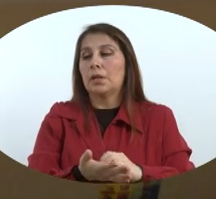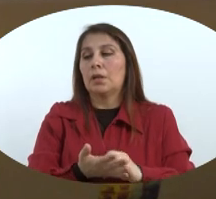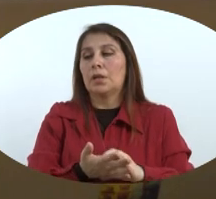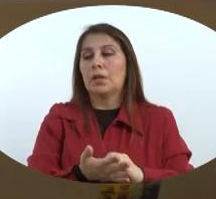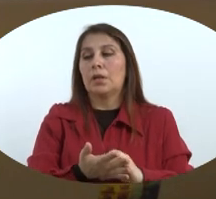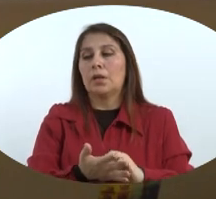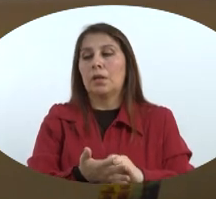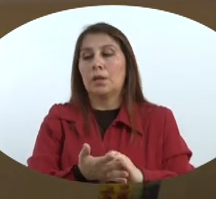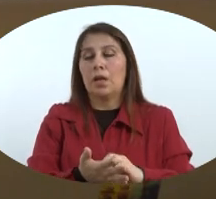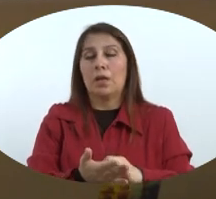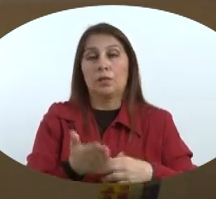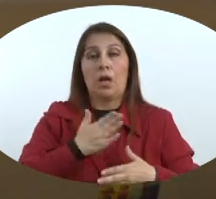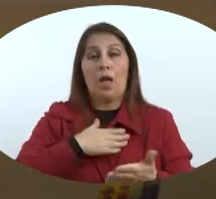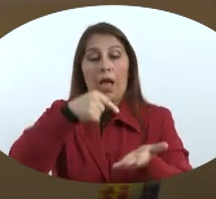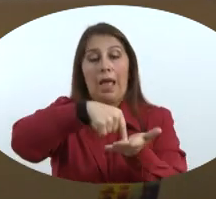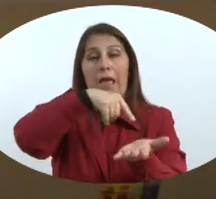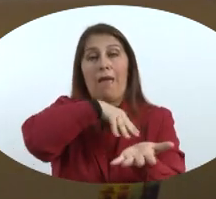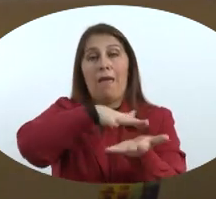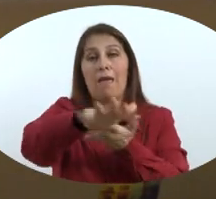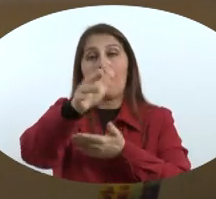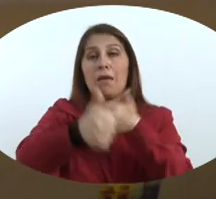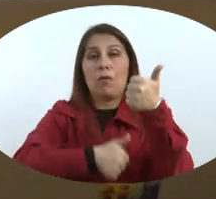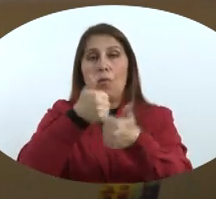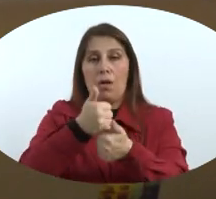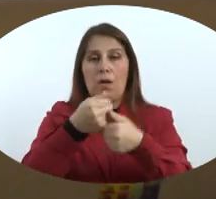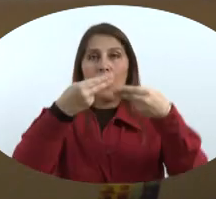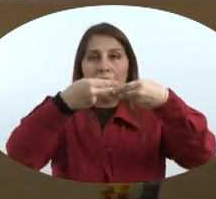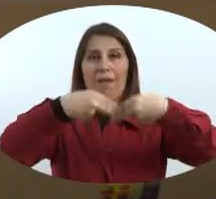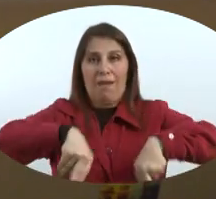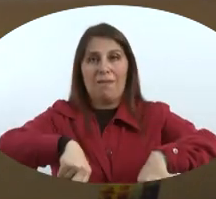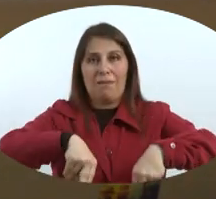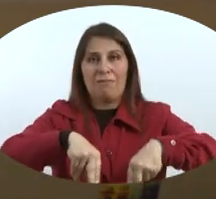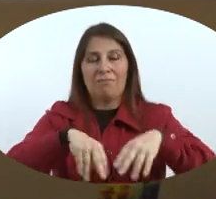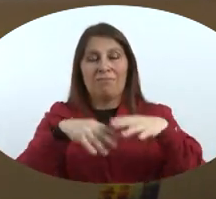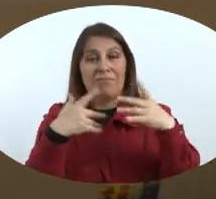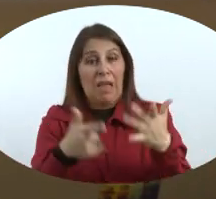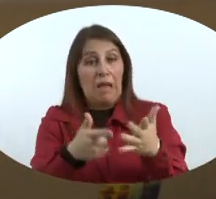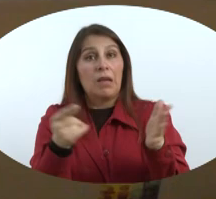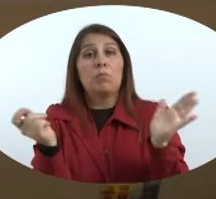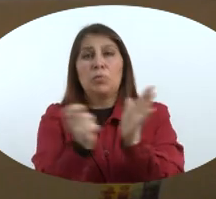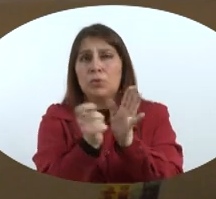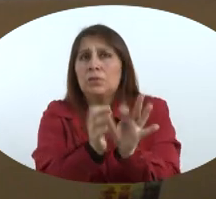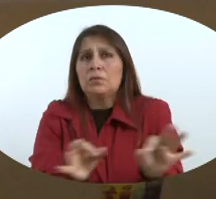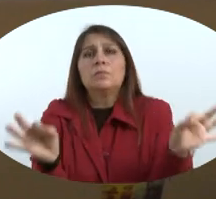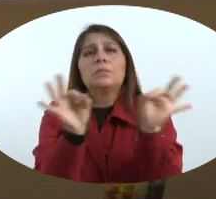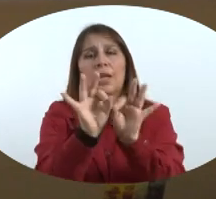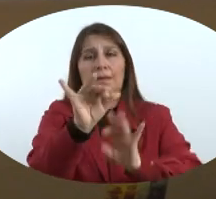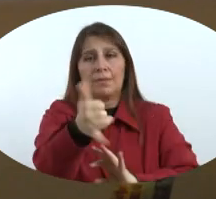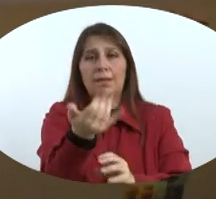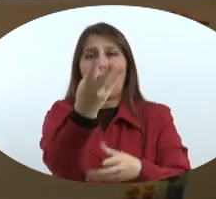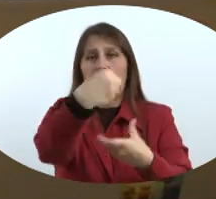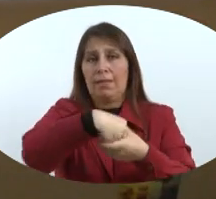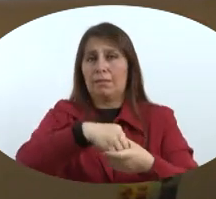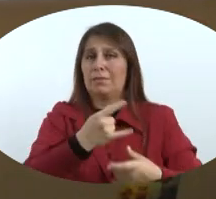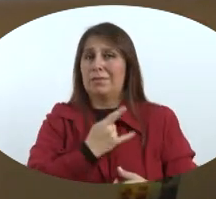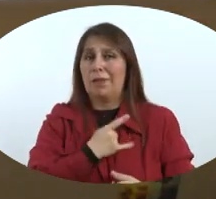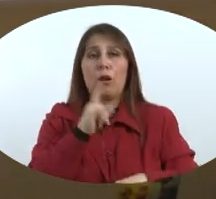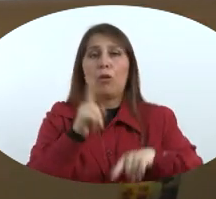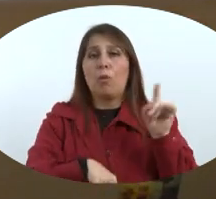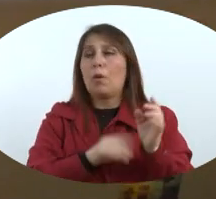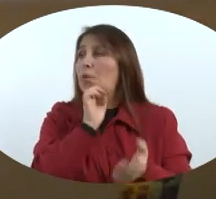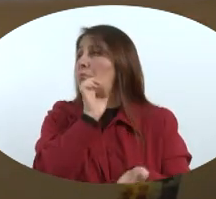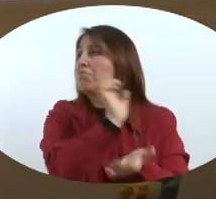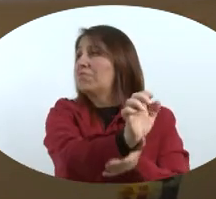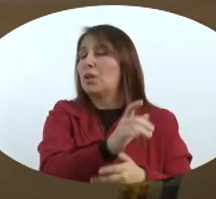entonces el siguiente que vamos a tratar es el tema de género si creemos que el tema de género no